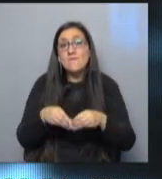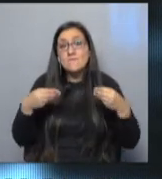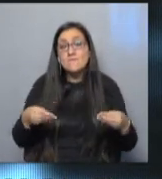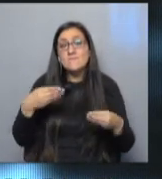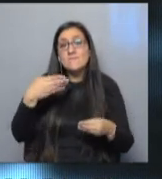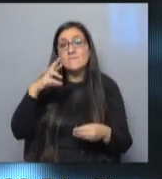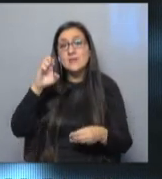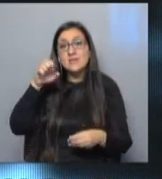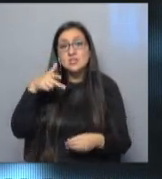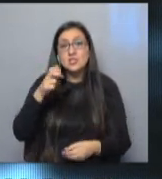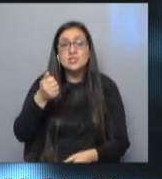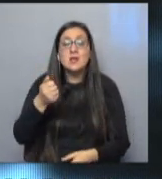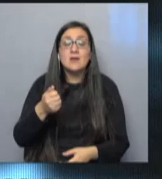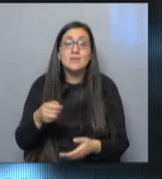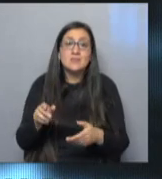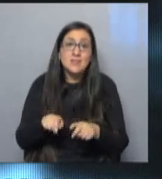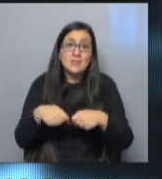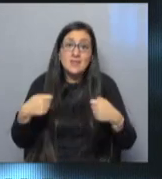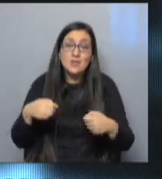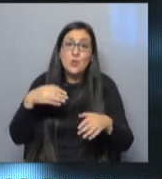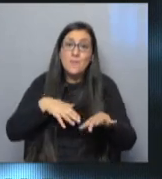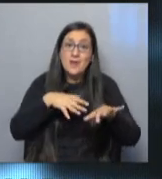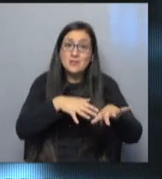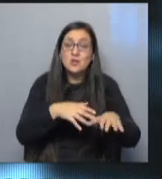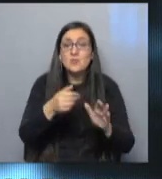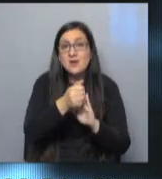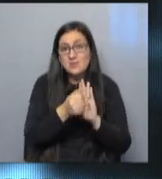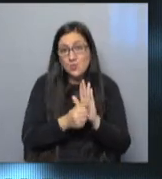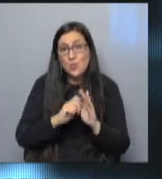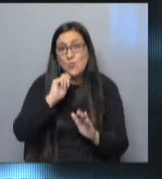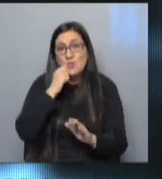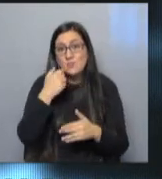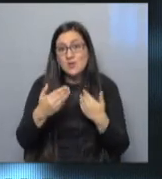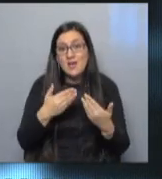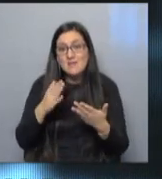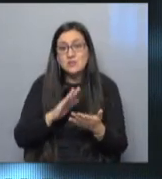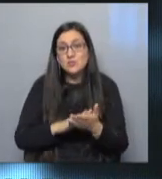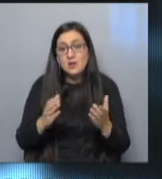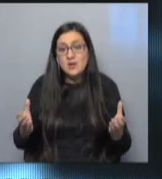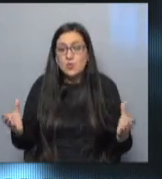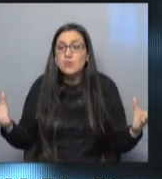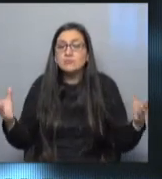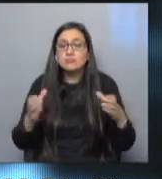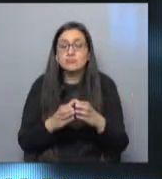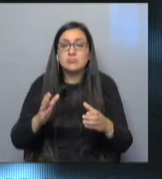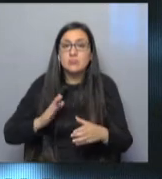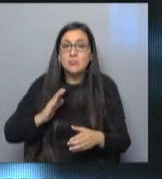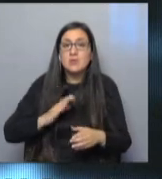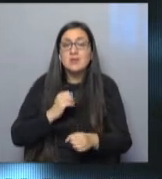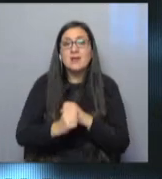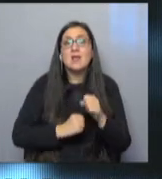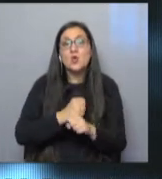marcha un artículo muy este estupendo porque habla de una concentración de mujeres en el